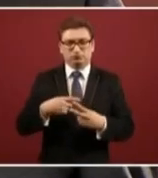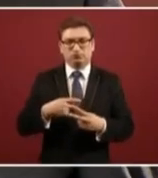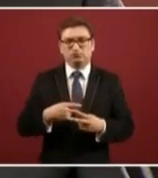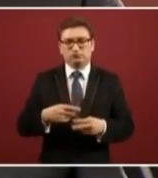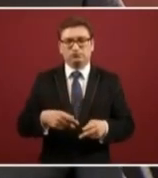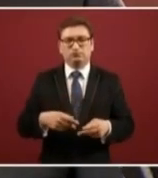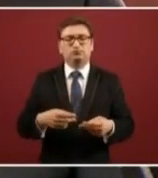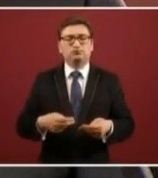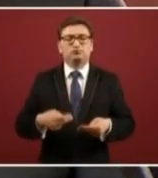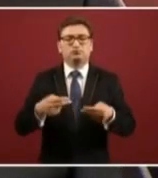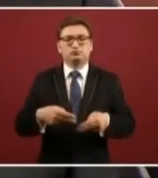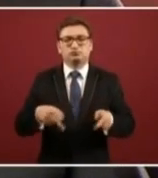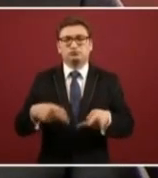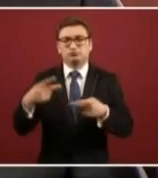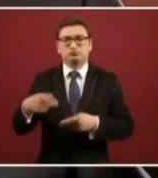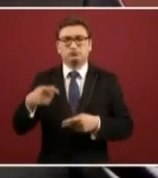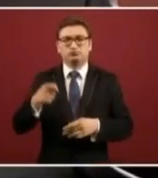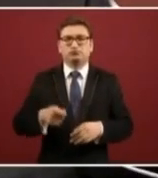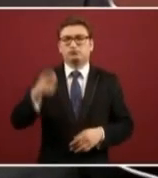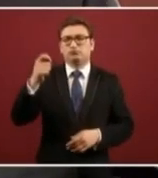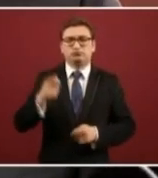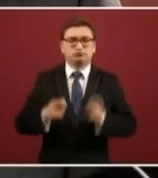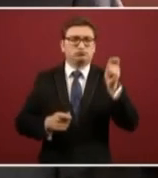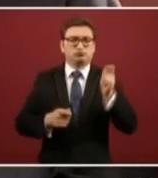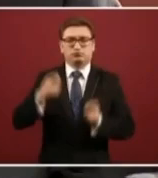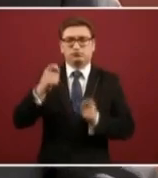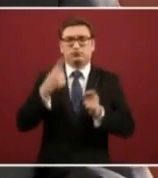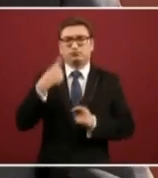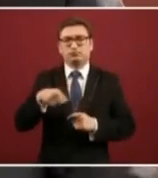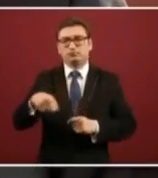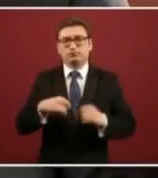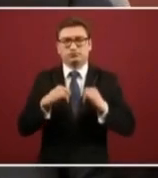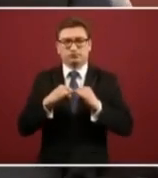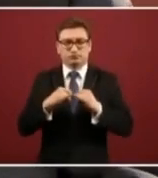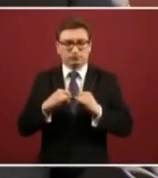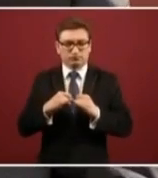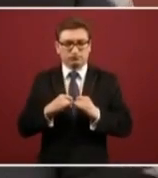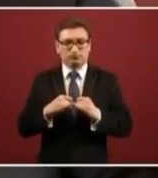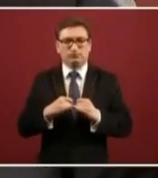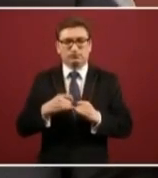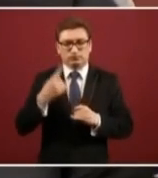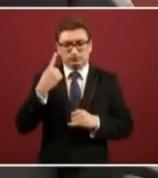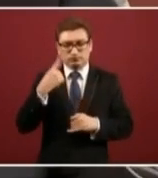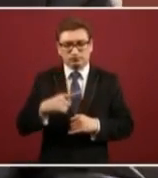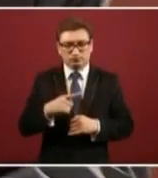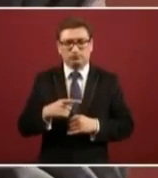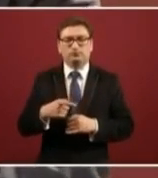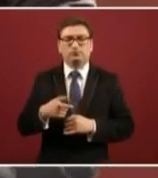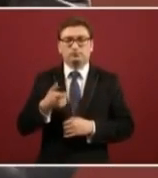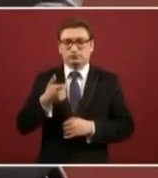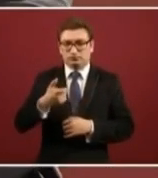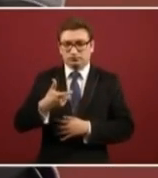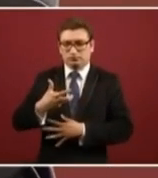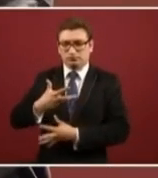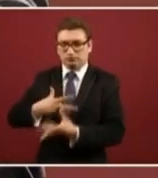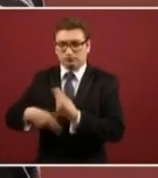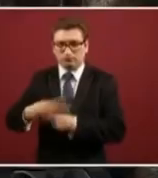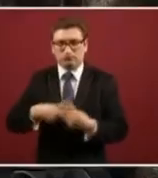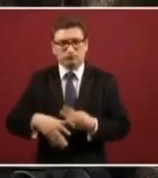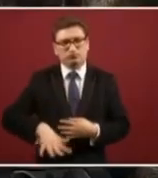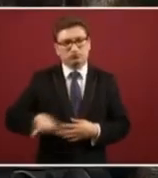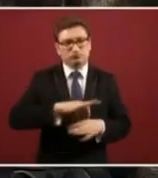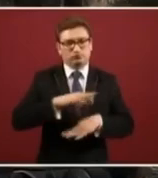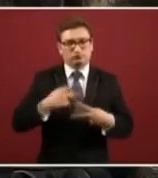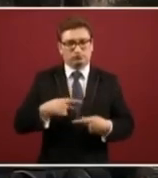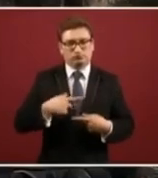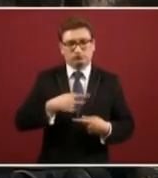para el instituto, que se llama Instituto para Devolverle al Pueblo lo Robado, y